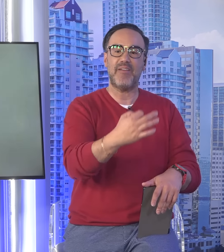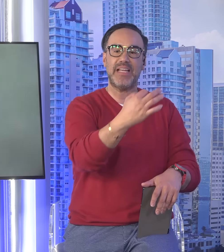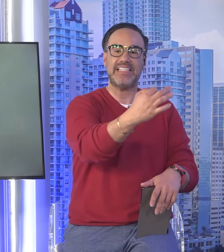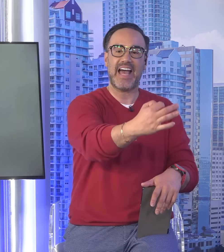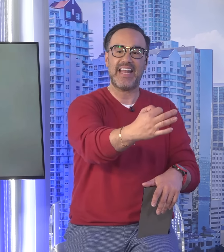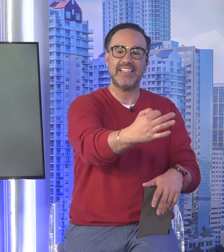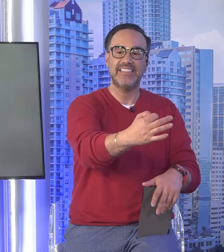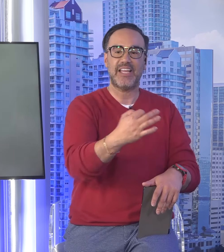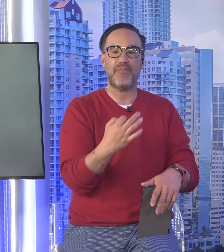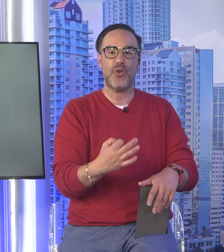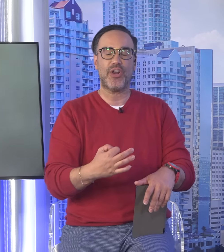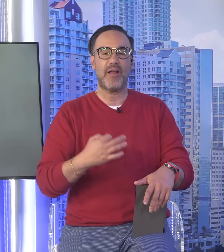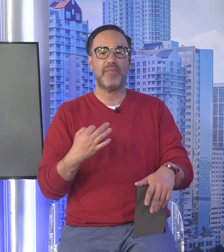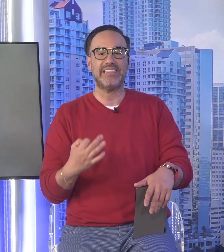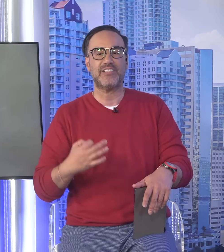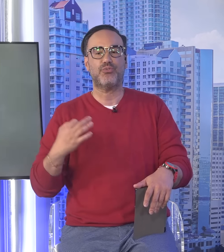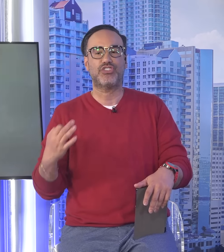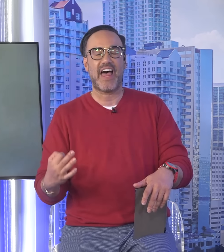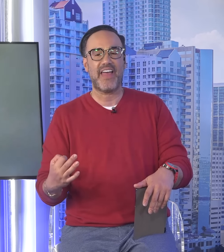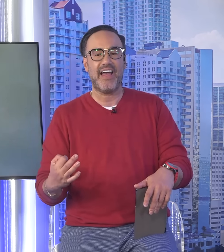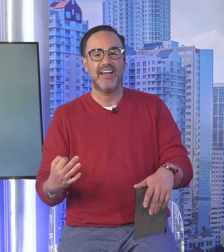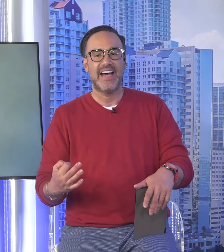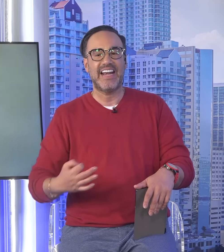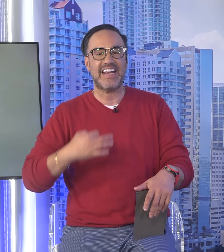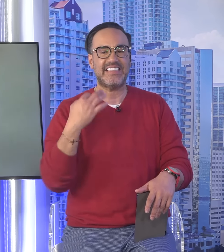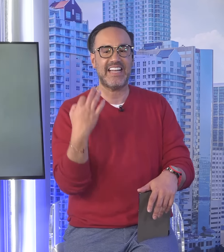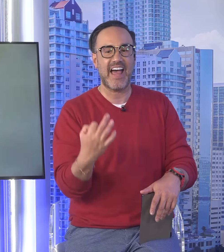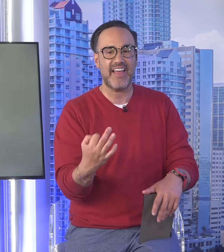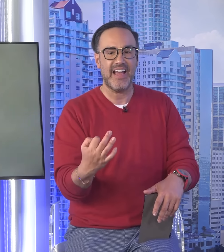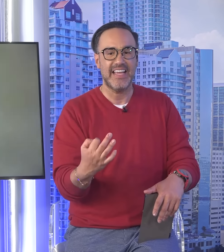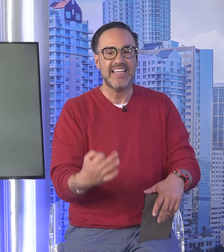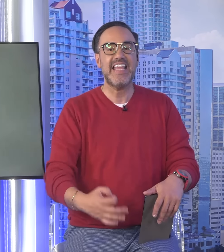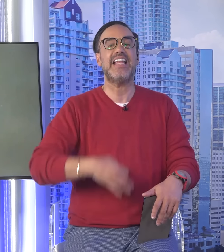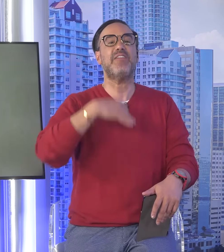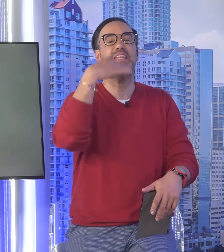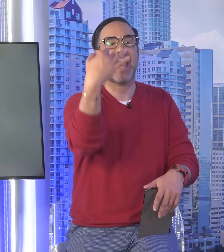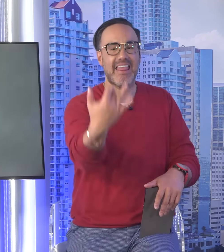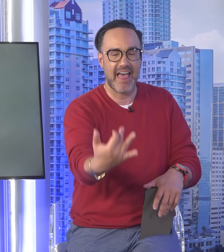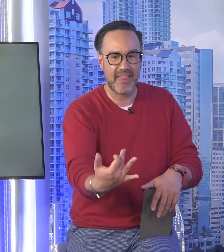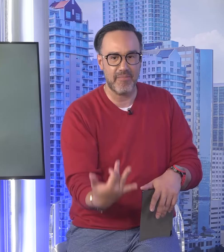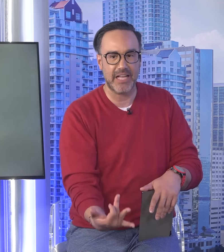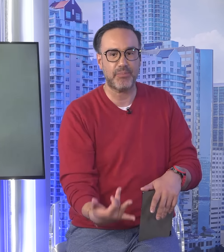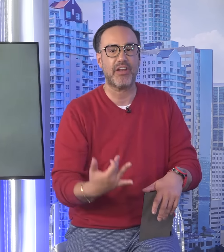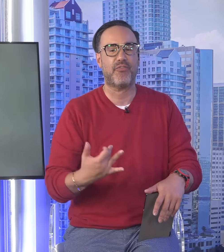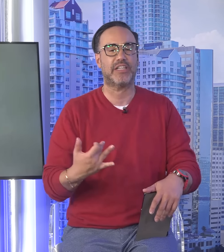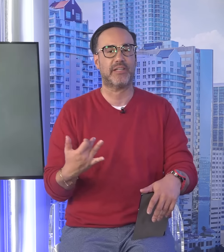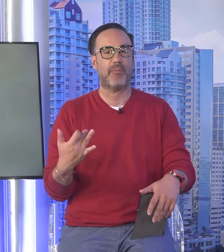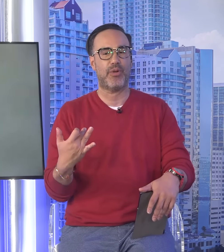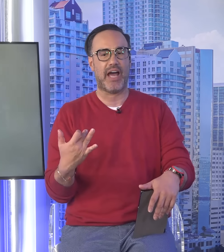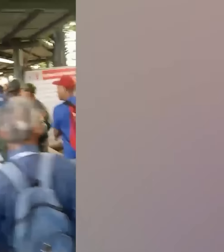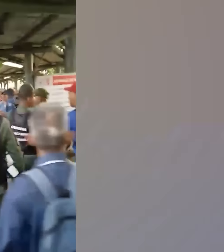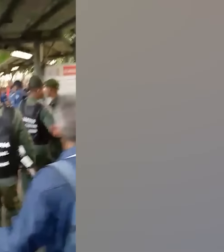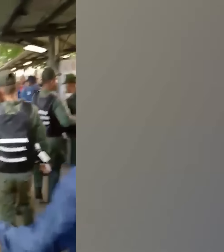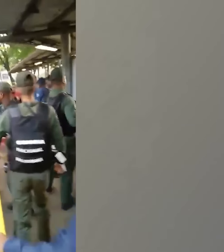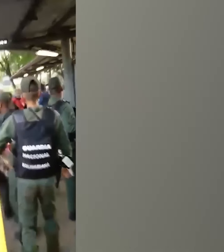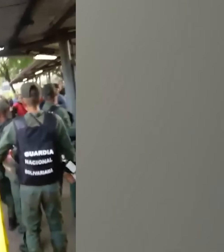línea militar se vio realmente asustada, retirada y eliminada además por la fuerza